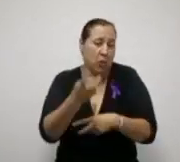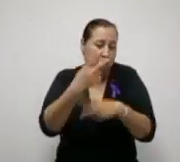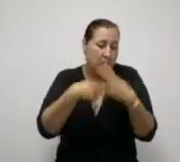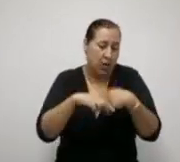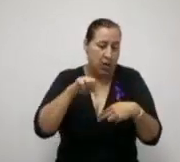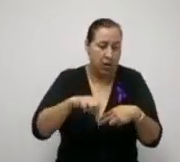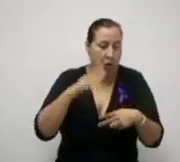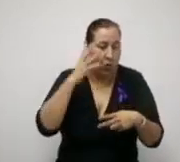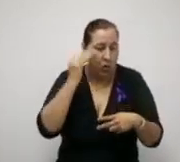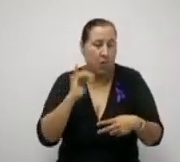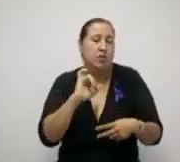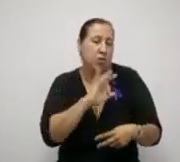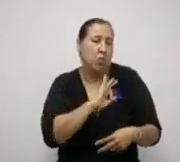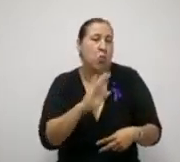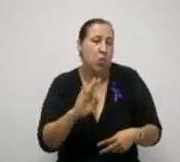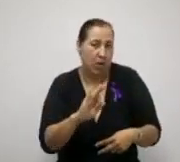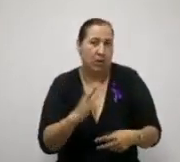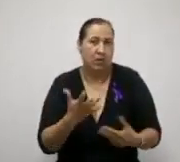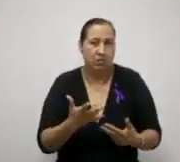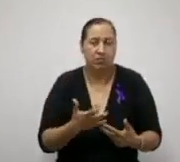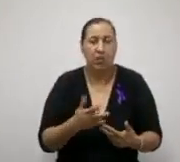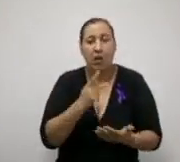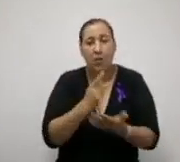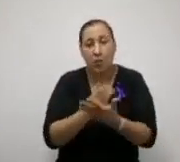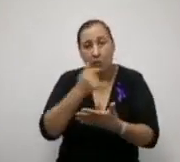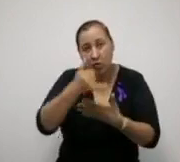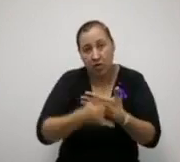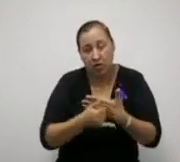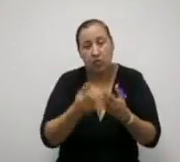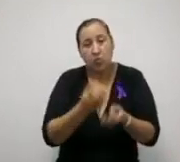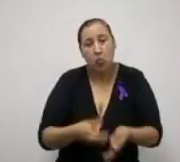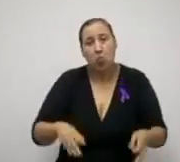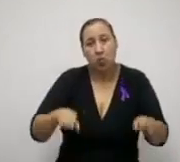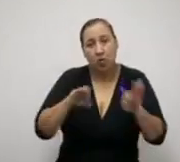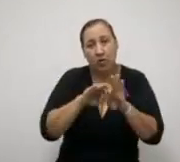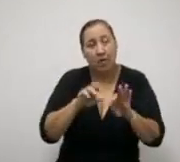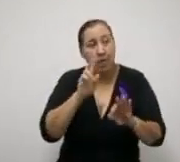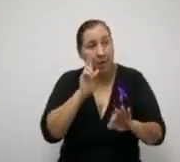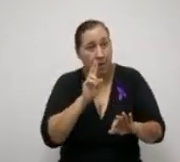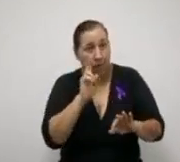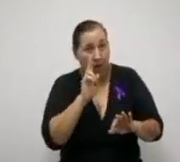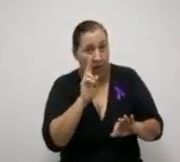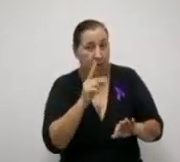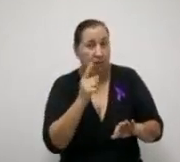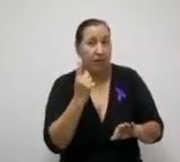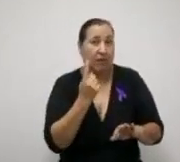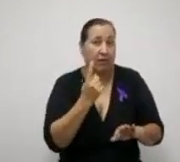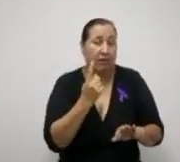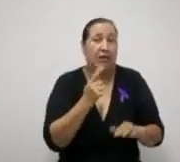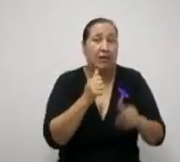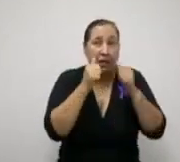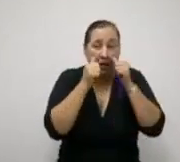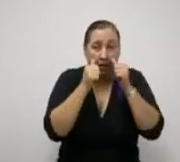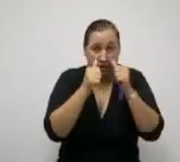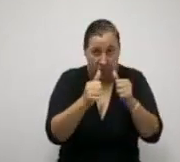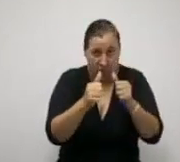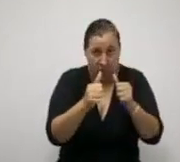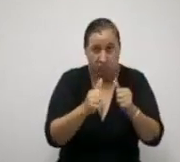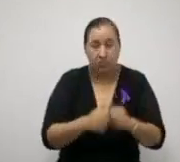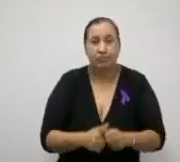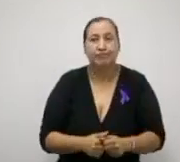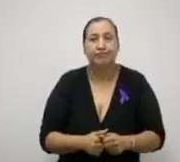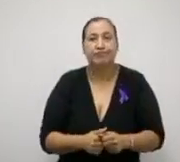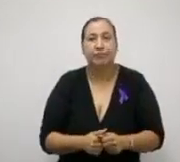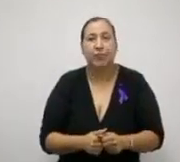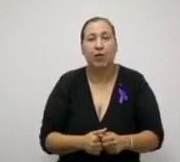Salud Reproductiva ejecuta proyectos prioritarios con la finalidad de focalizar acciones que intervengan en las brechas de atención. Aborto